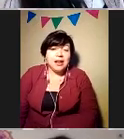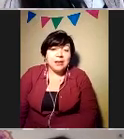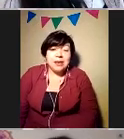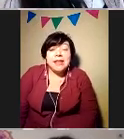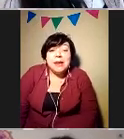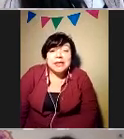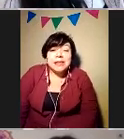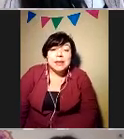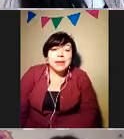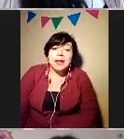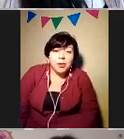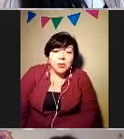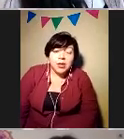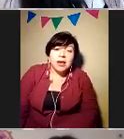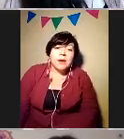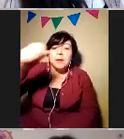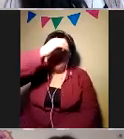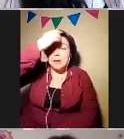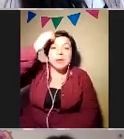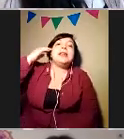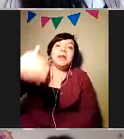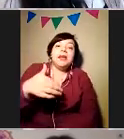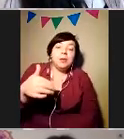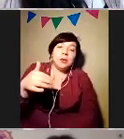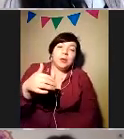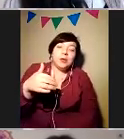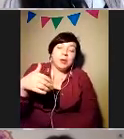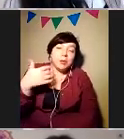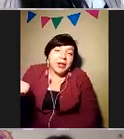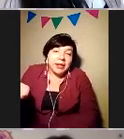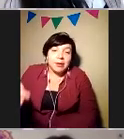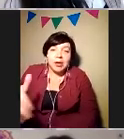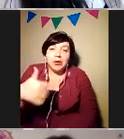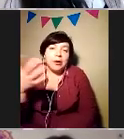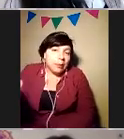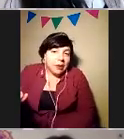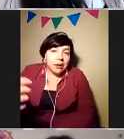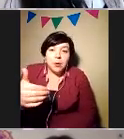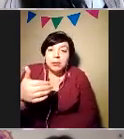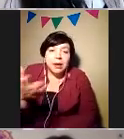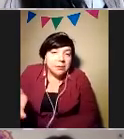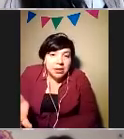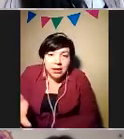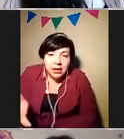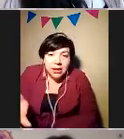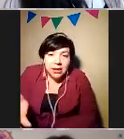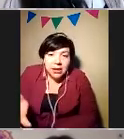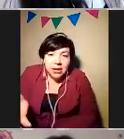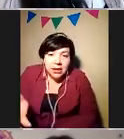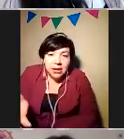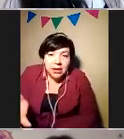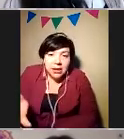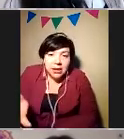unisex. Hoy además depende de uno, porque ¿qué pasa si a mí como mujer, que me reconozco como mujer, me gusta una camisa de